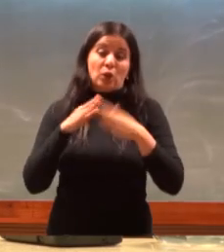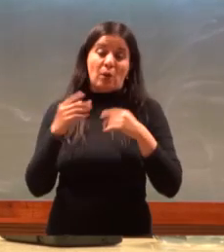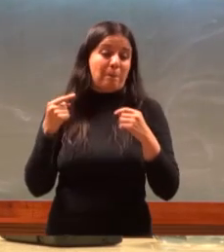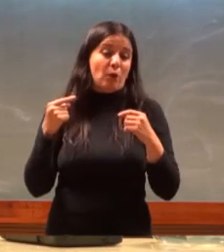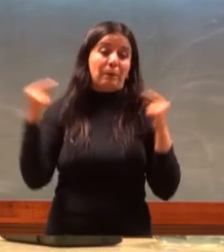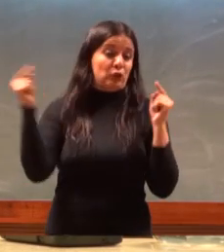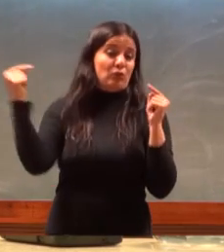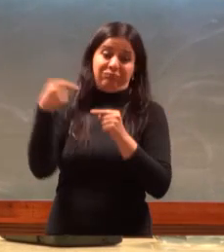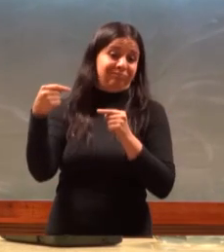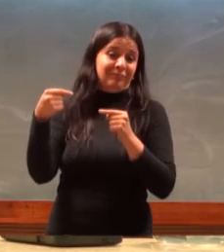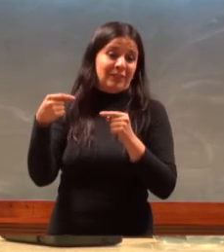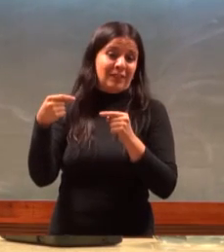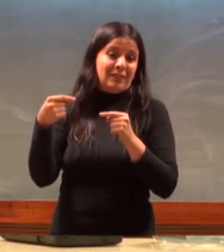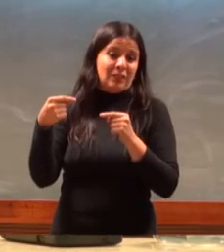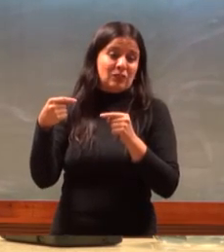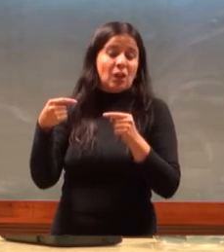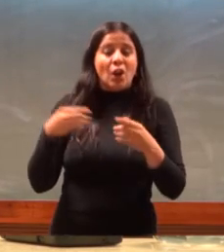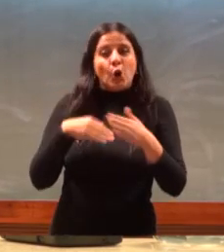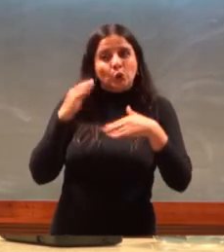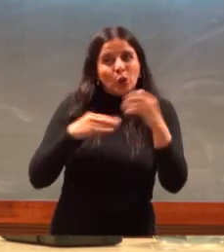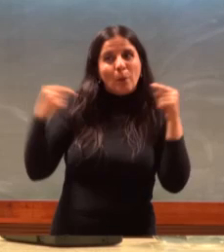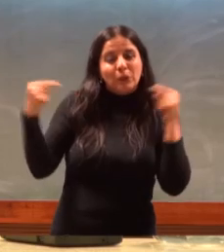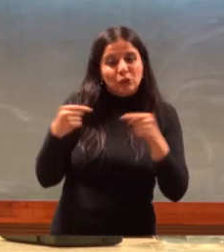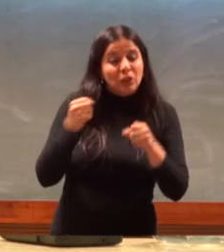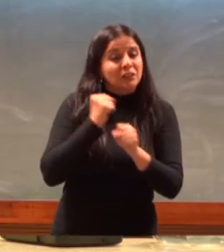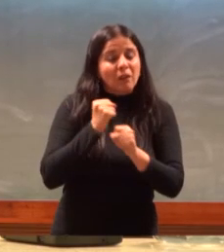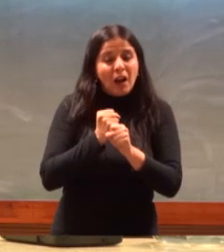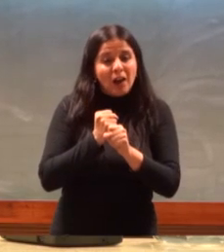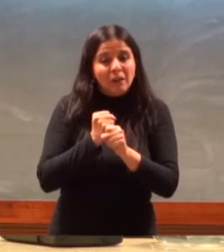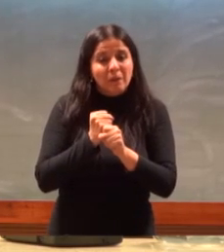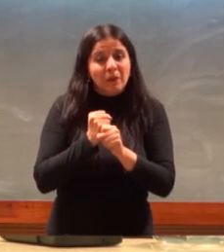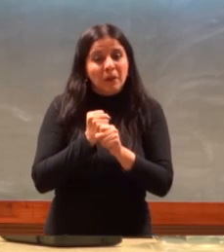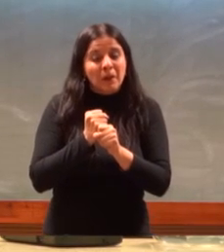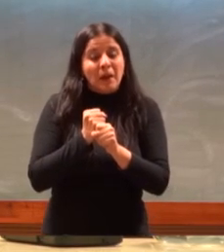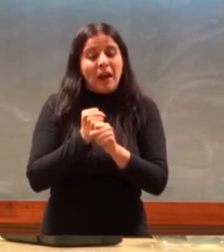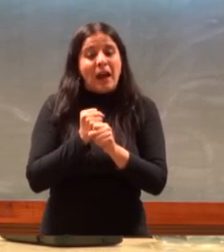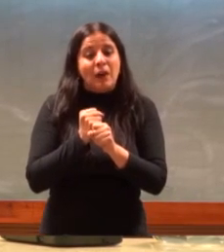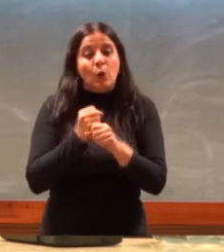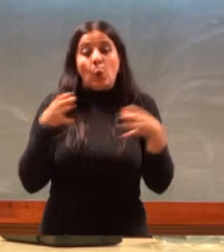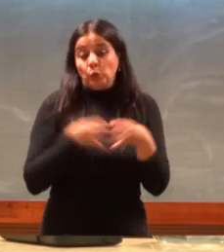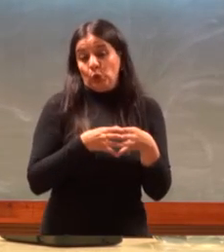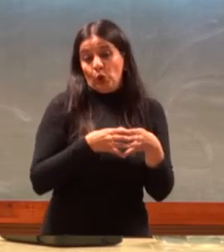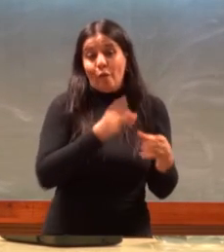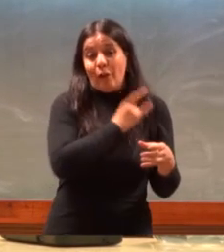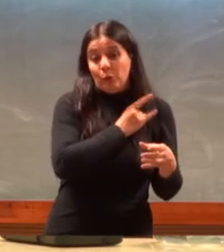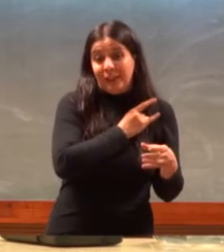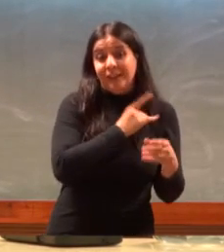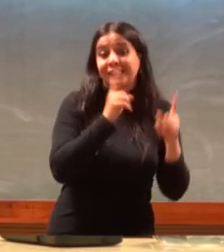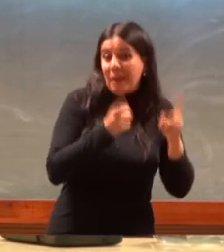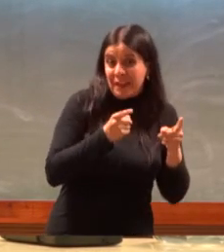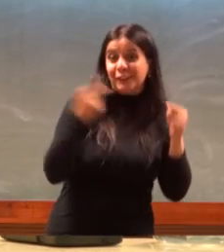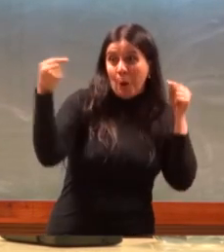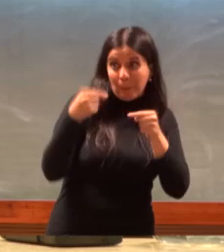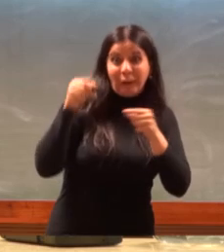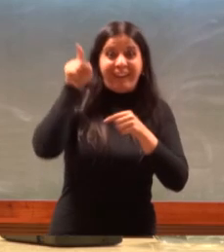construir oposición supone trabajar con las facultades que hoy son opositoras al rectorado esto es complejo es